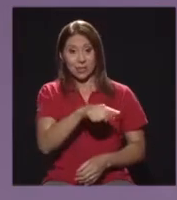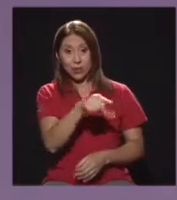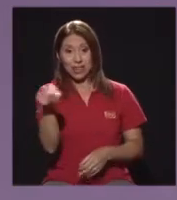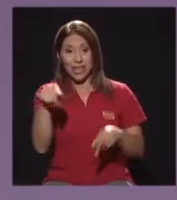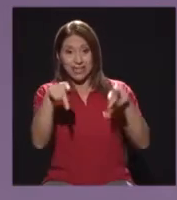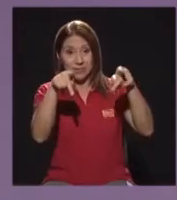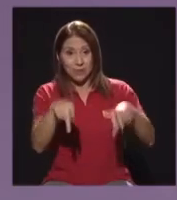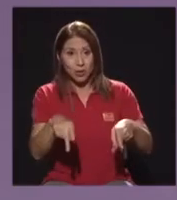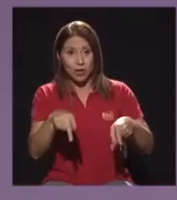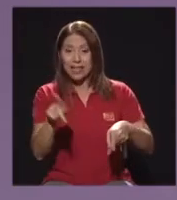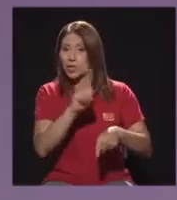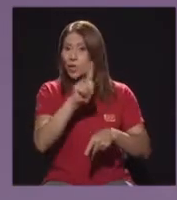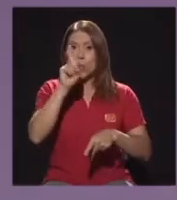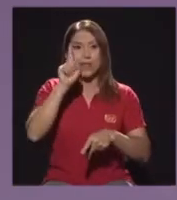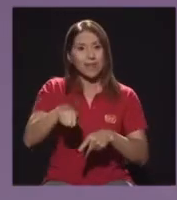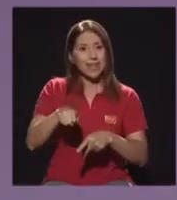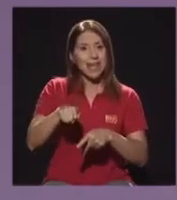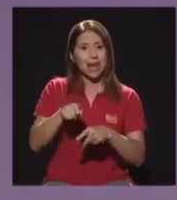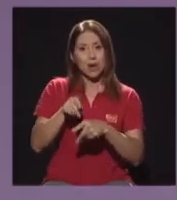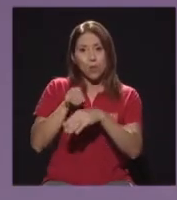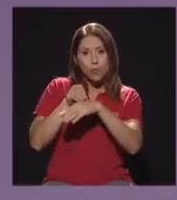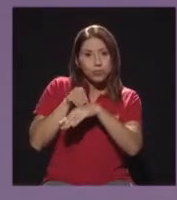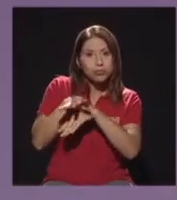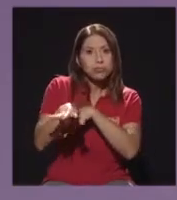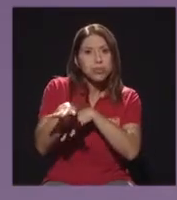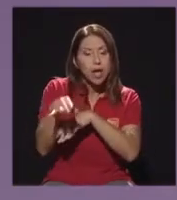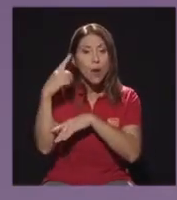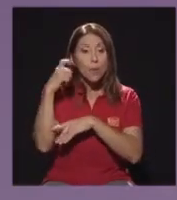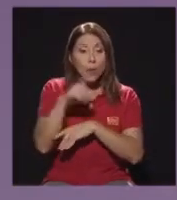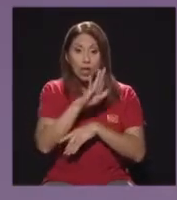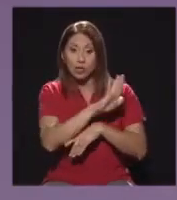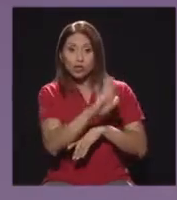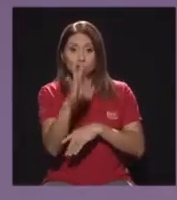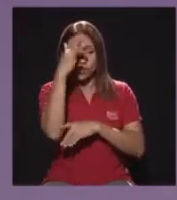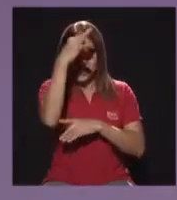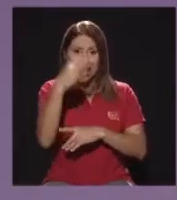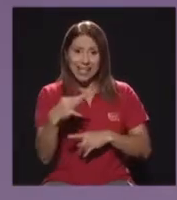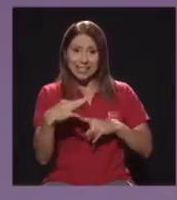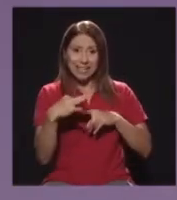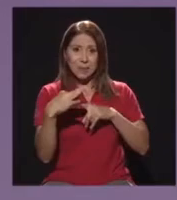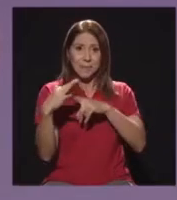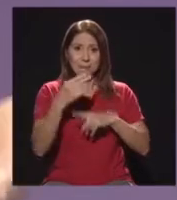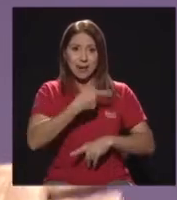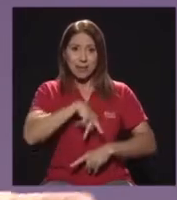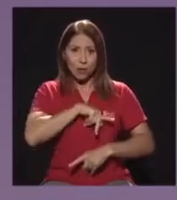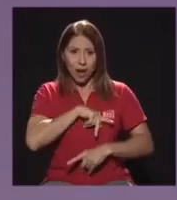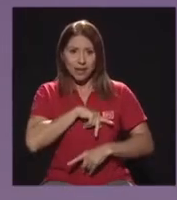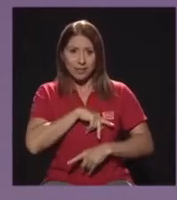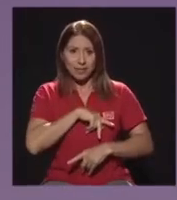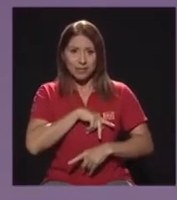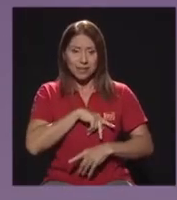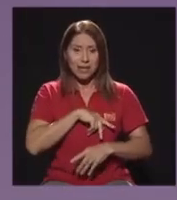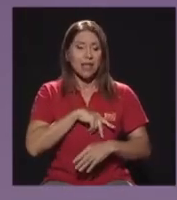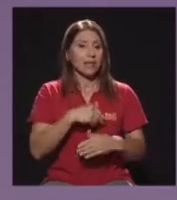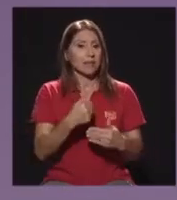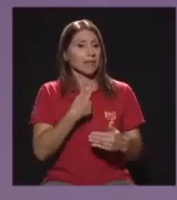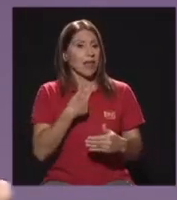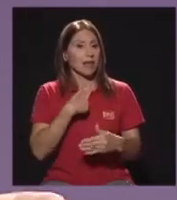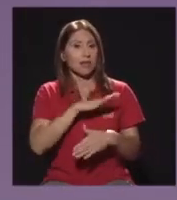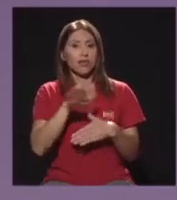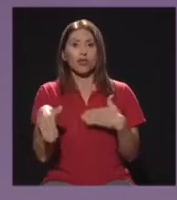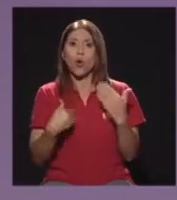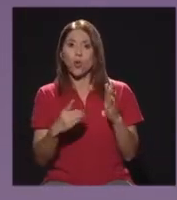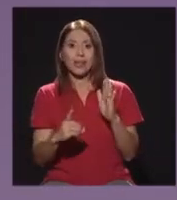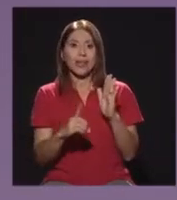deberían tener injerencia porque esas creencias particulares tiene todo el derecho el estado mismo va a